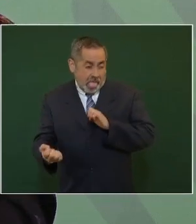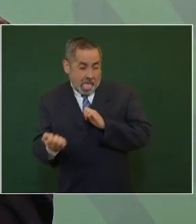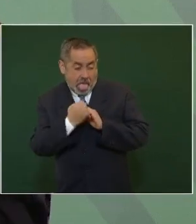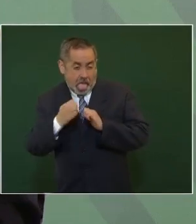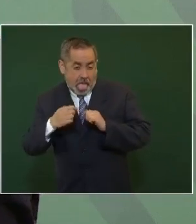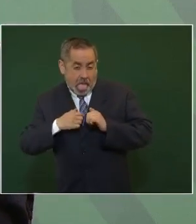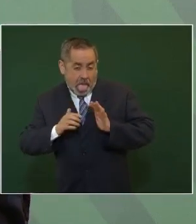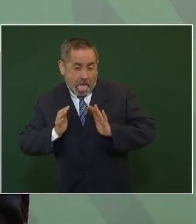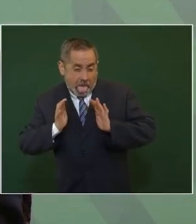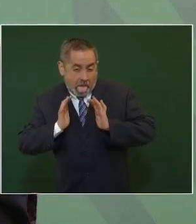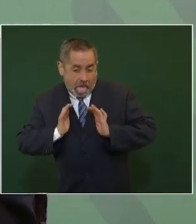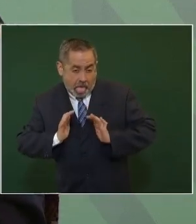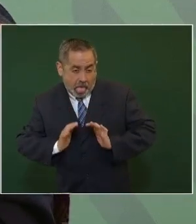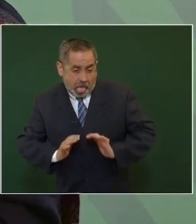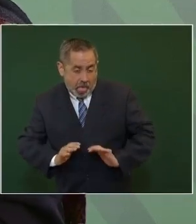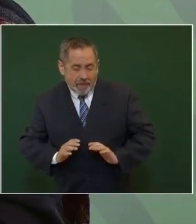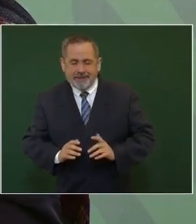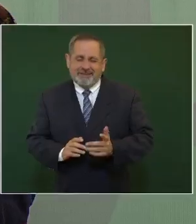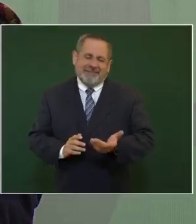engañando?